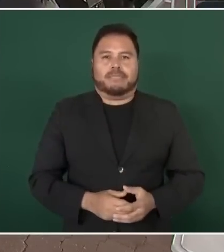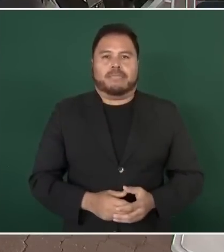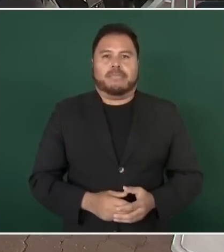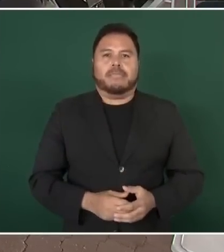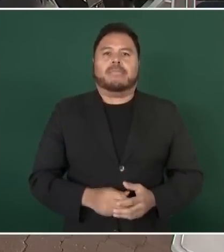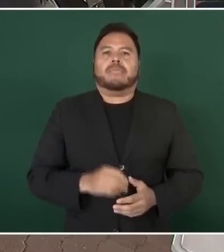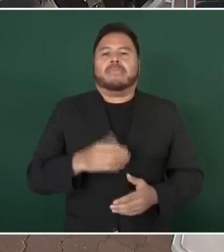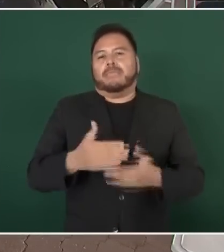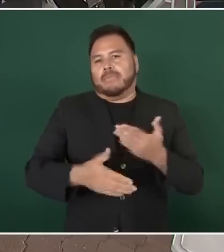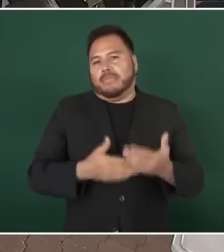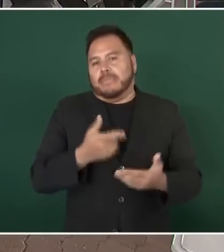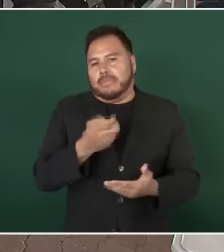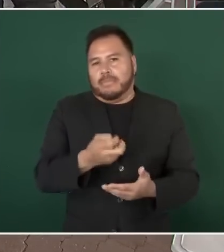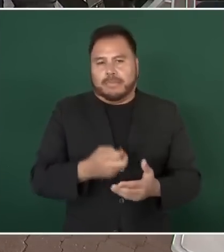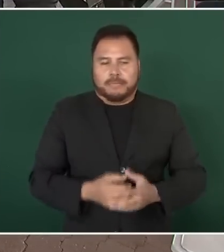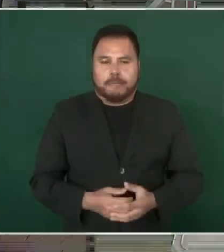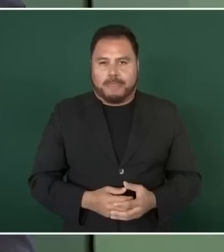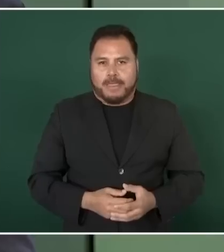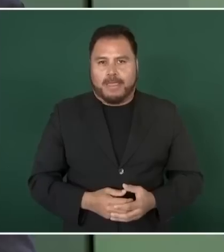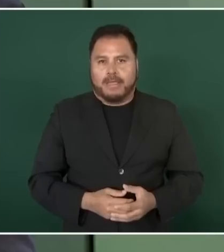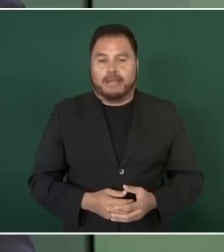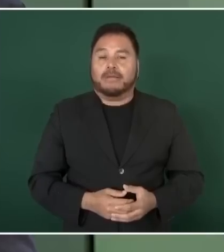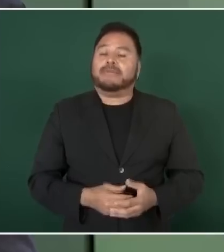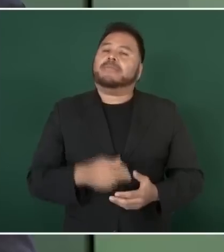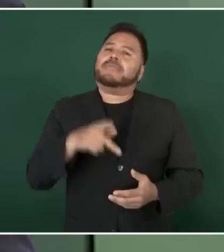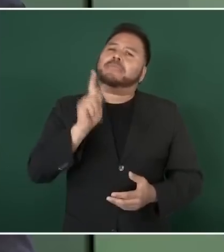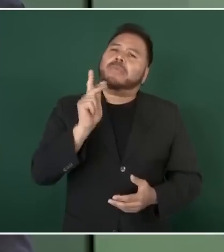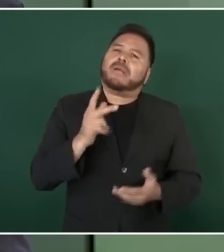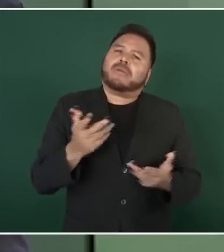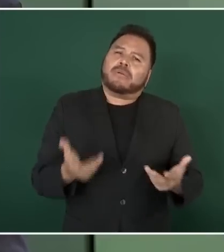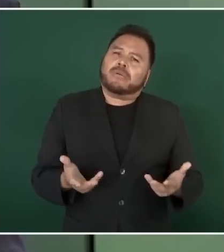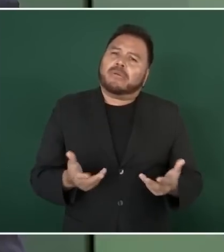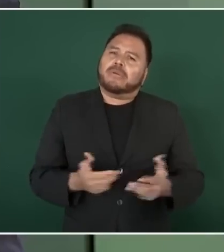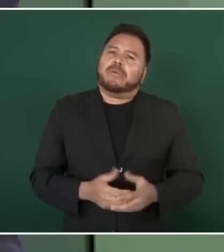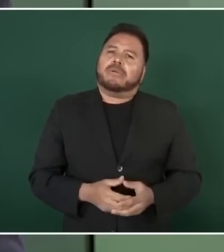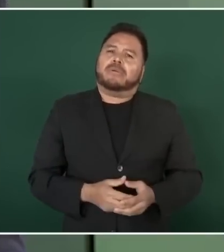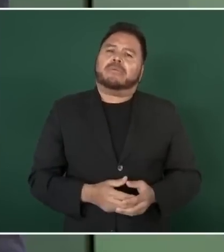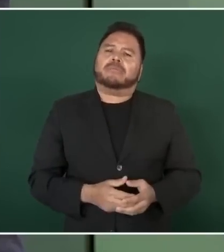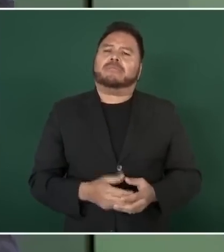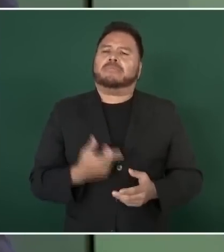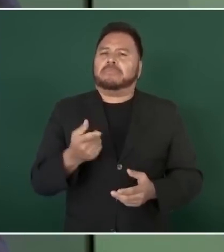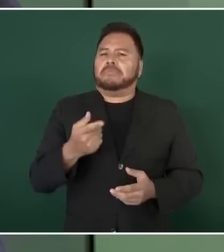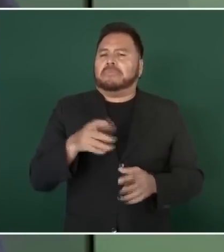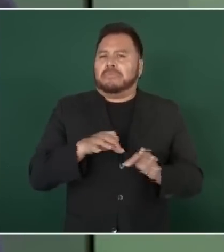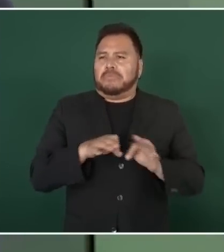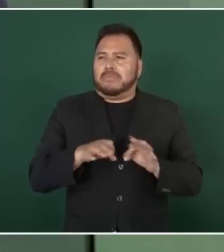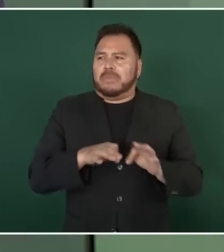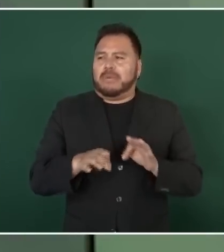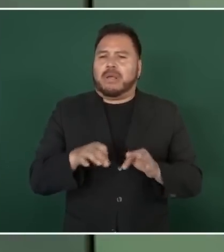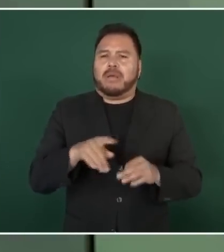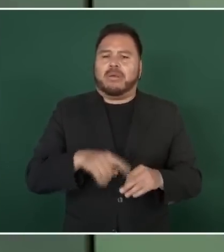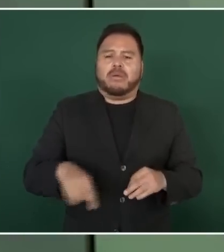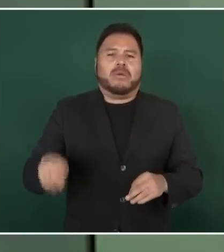después de la revolución. Sin embargo, el trabajo